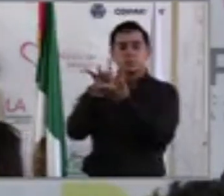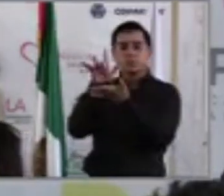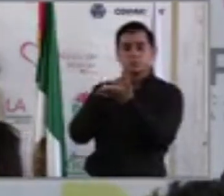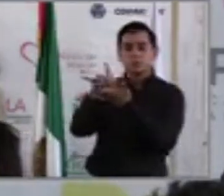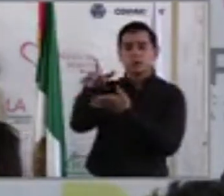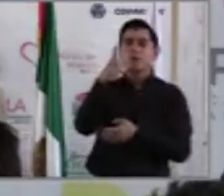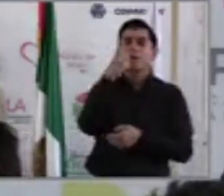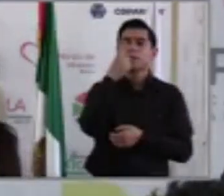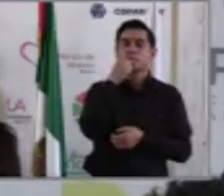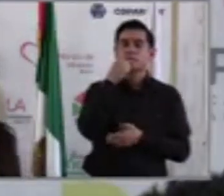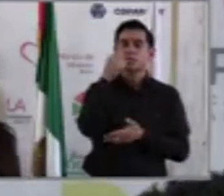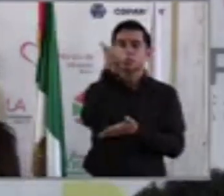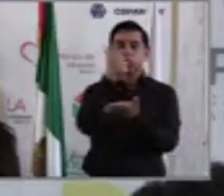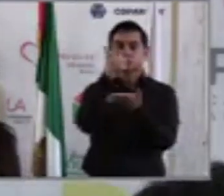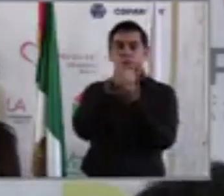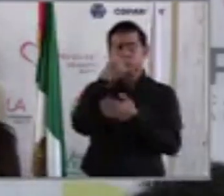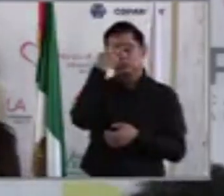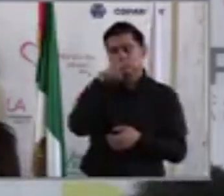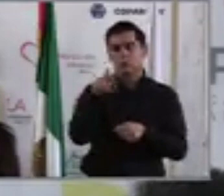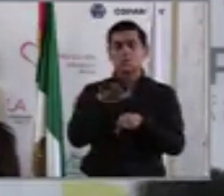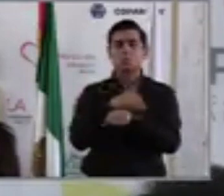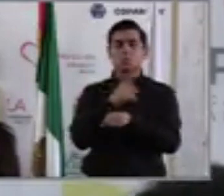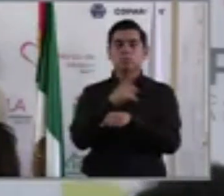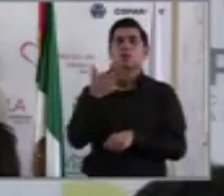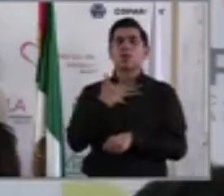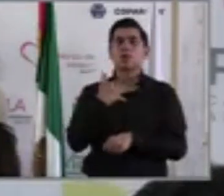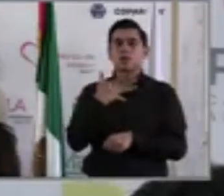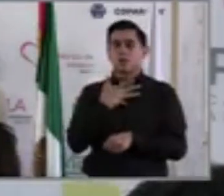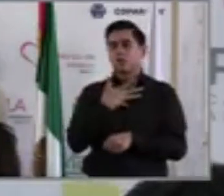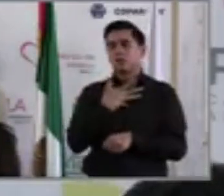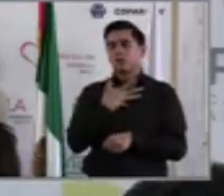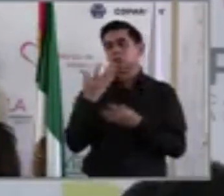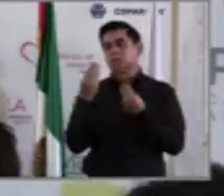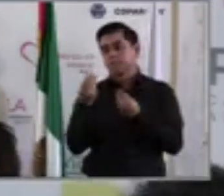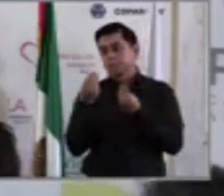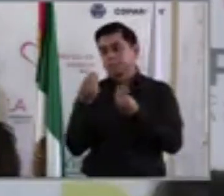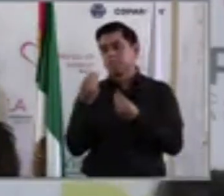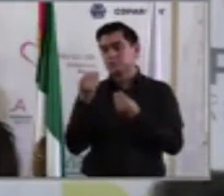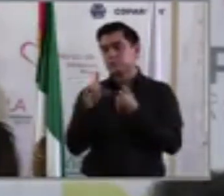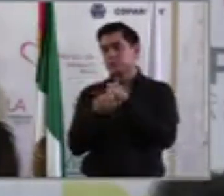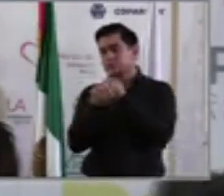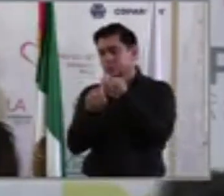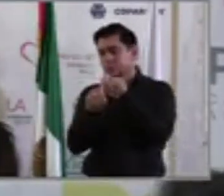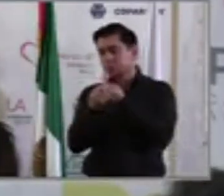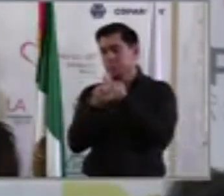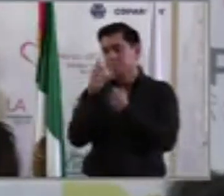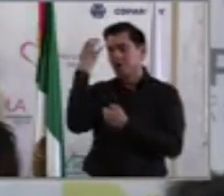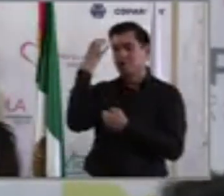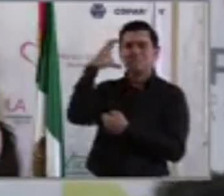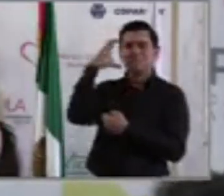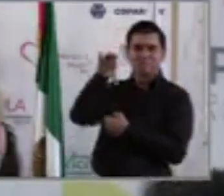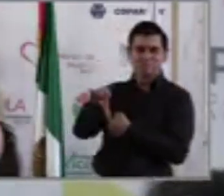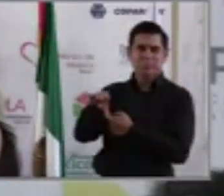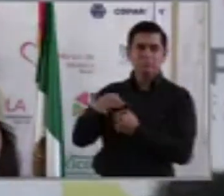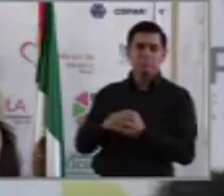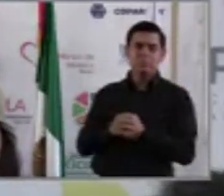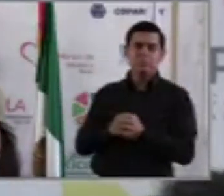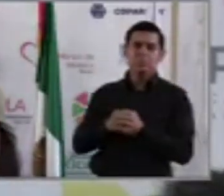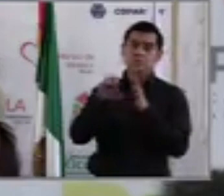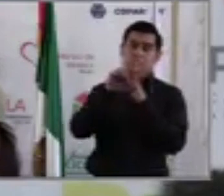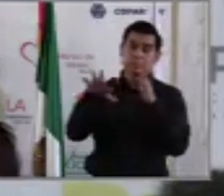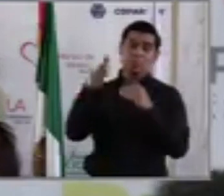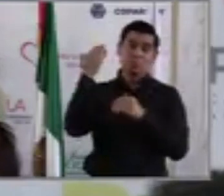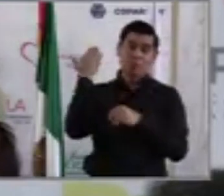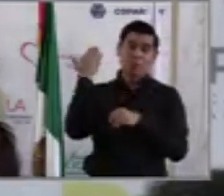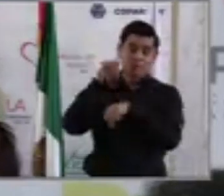policía y a la ciudad de los delincuentes, entonces veremos imágenes como lamentablemente tuvimos hace unos